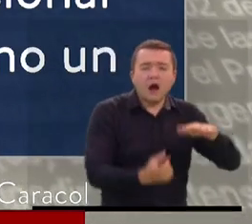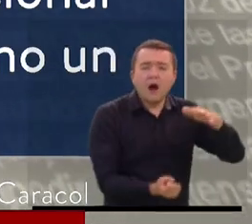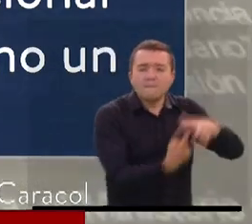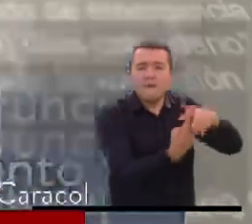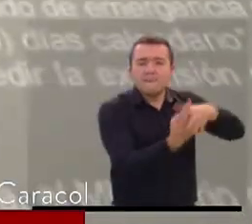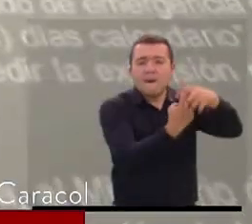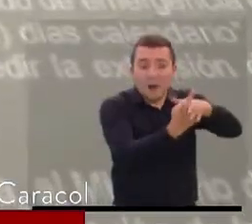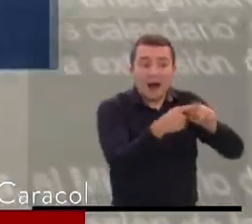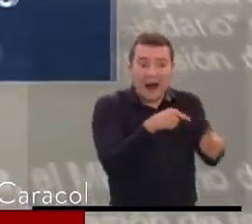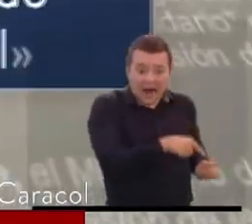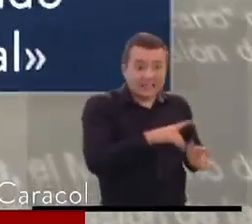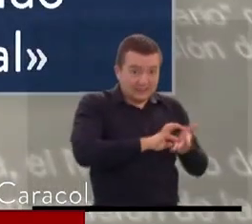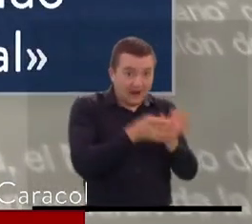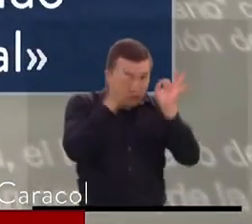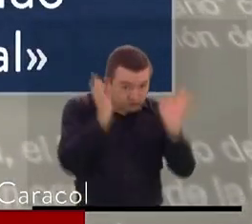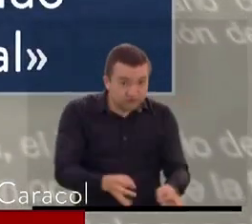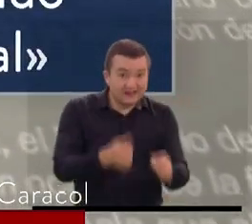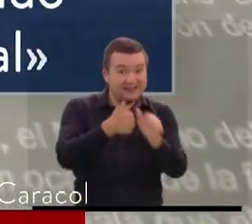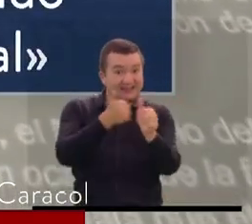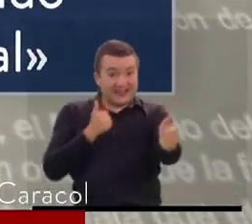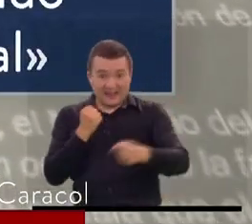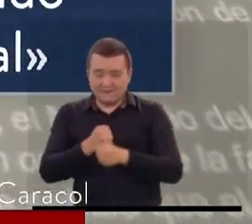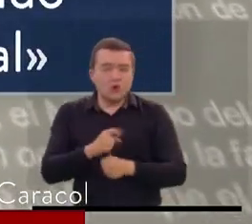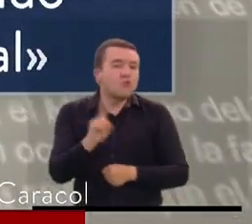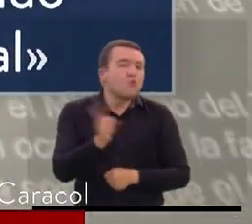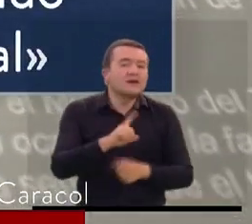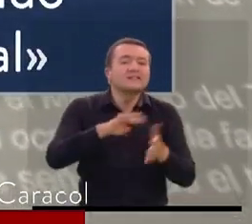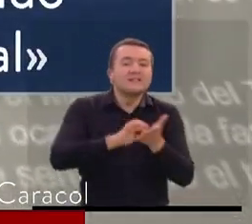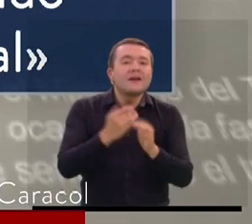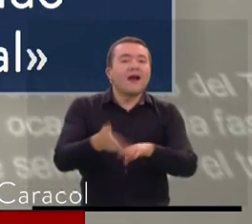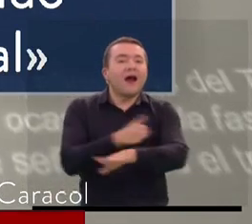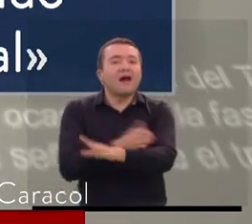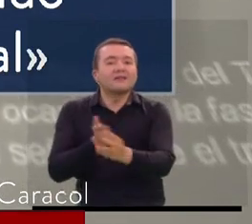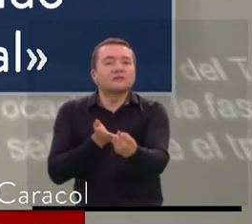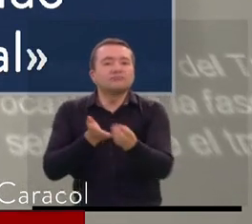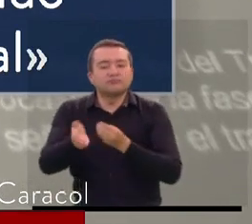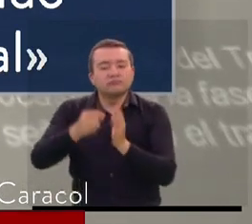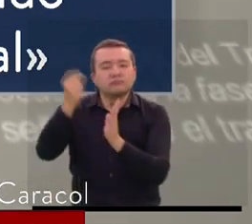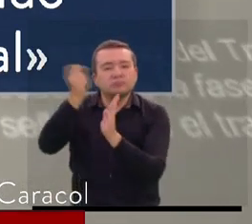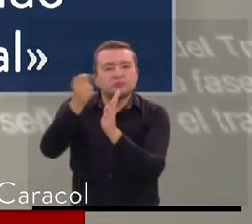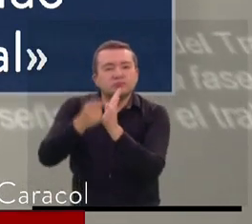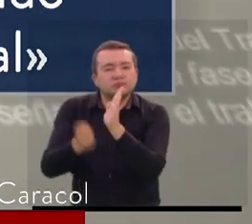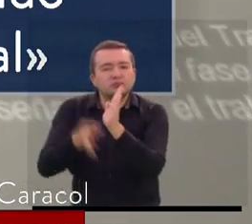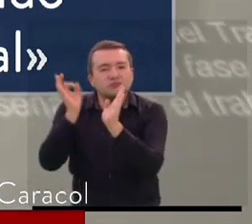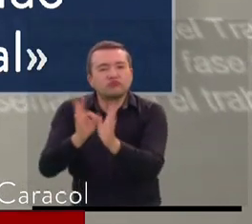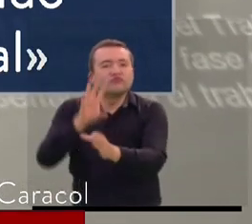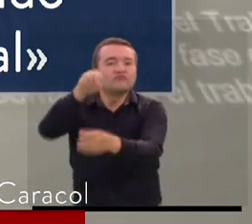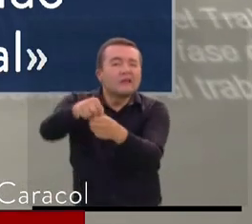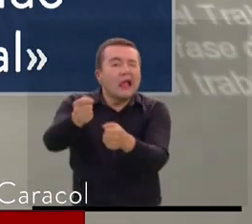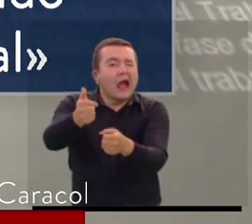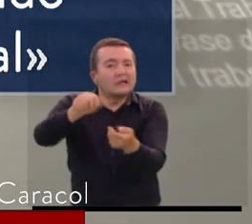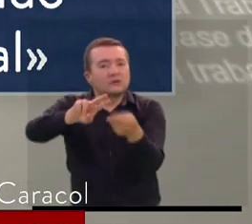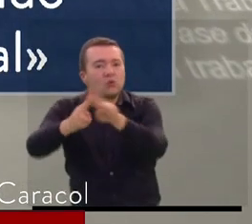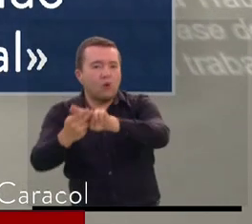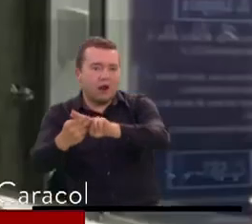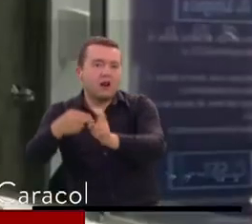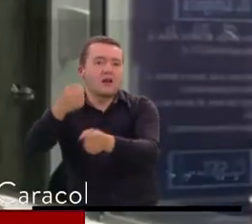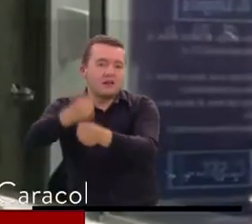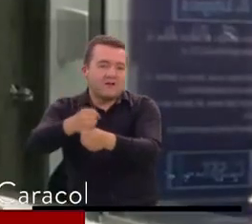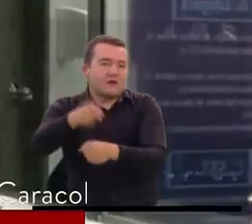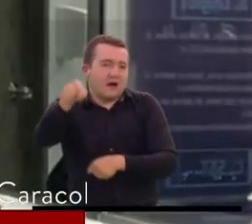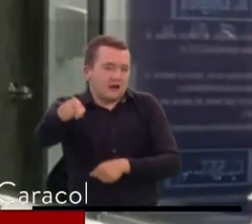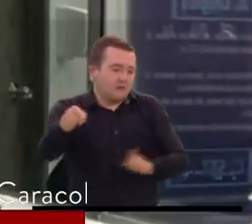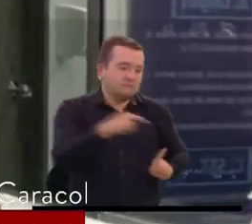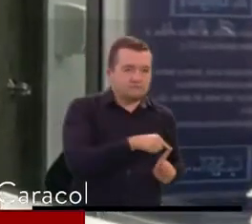porque continúa con las mismas condiciones de su contrato laboral como si estuviera realizando su función de manera presencial.